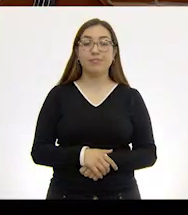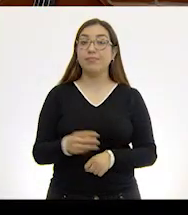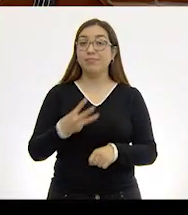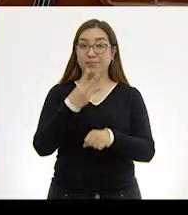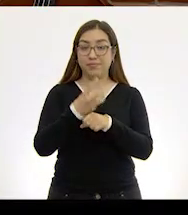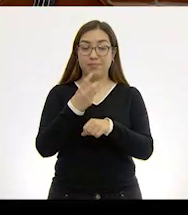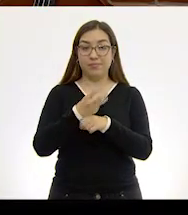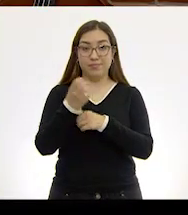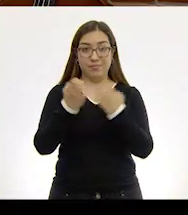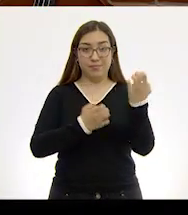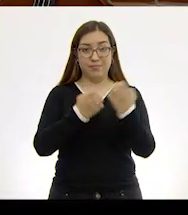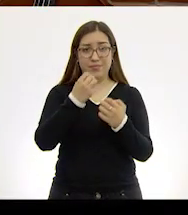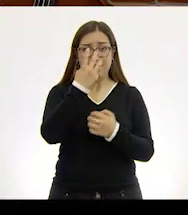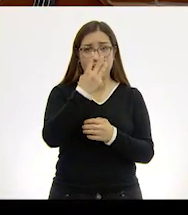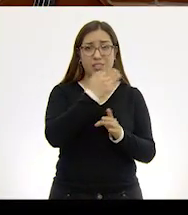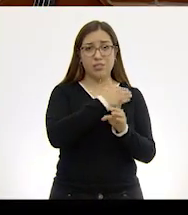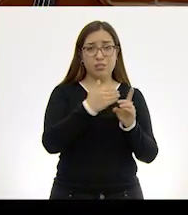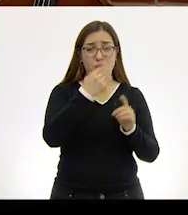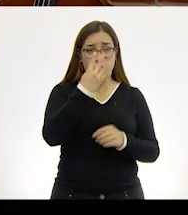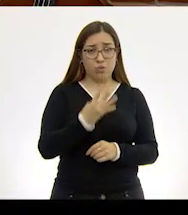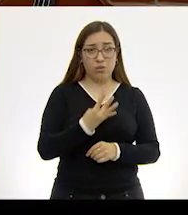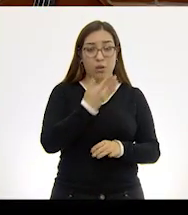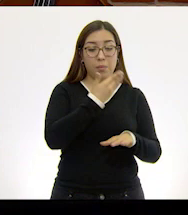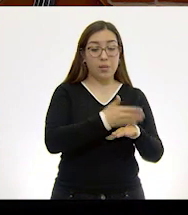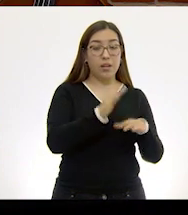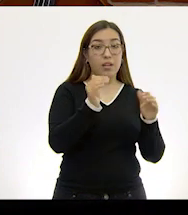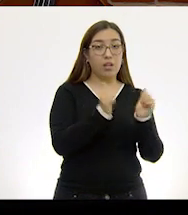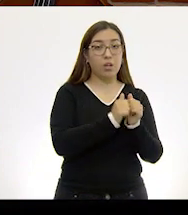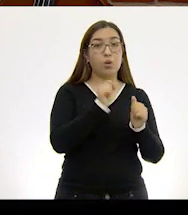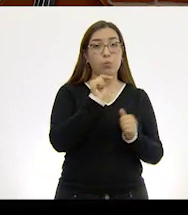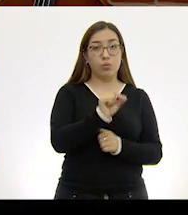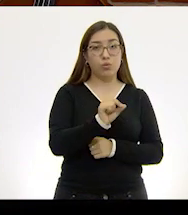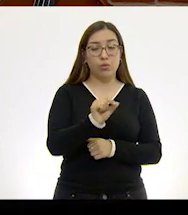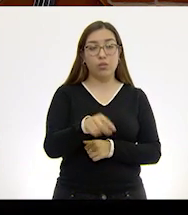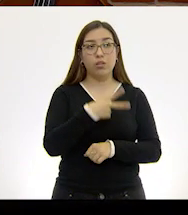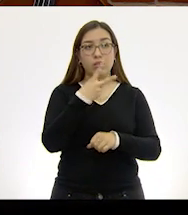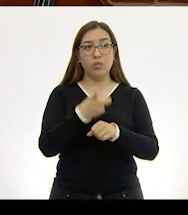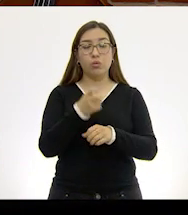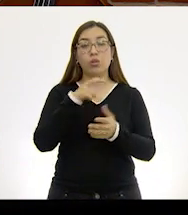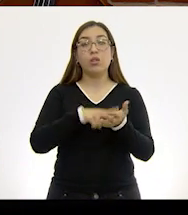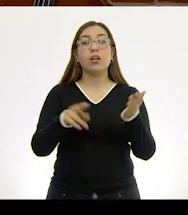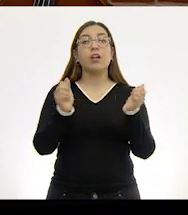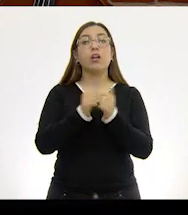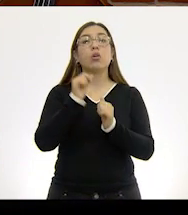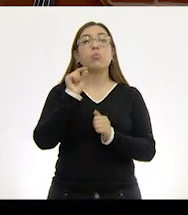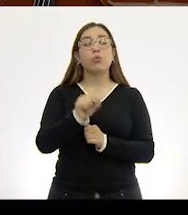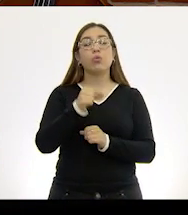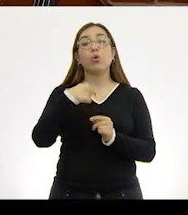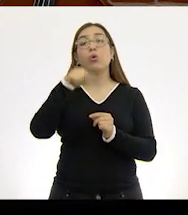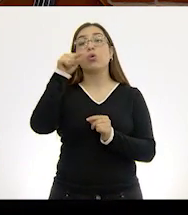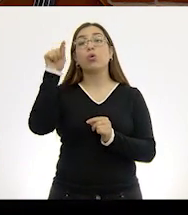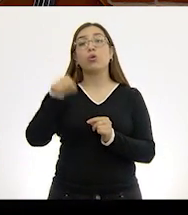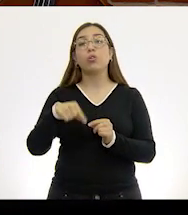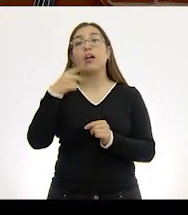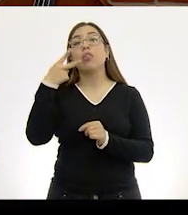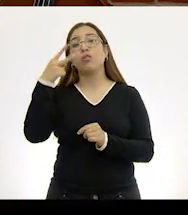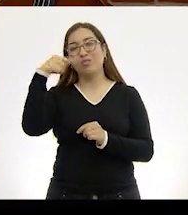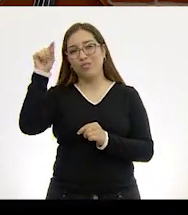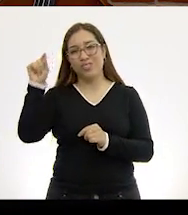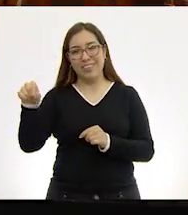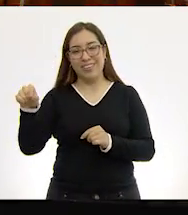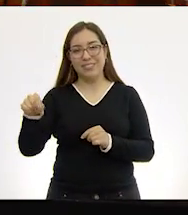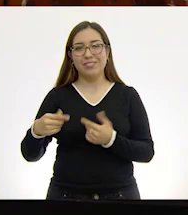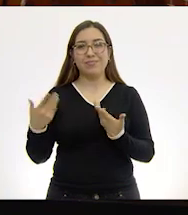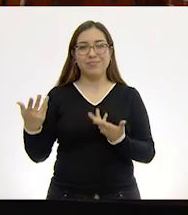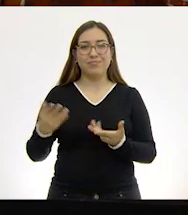Tercer ejercicio en 3/4. Blanca con puntillo y segundo compás, negra con puntillo, corchea y 2 corcheas.